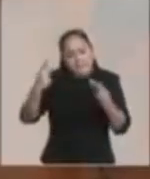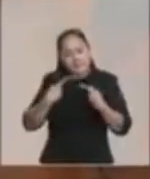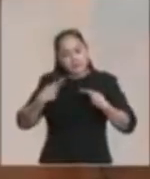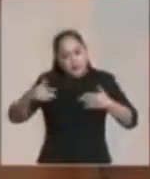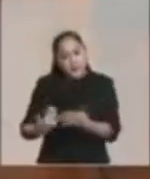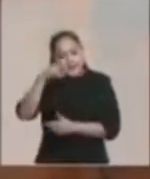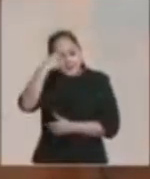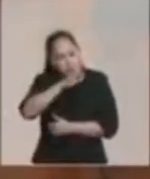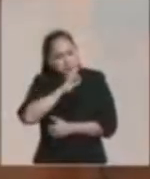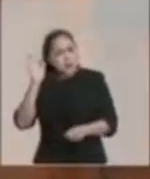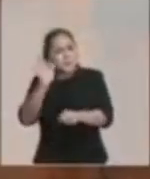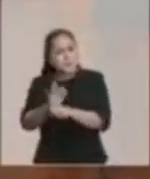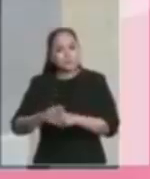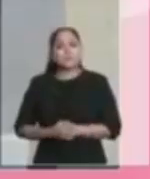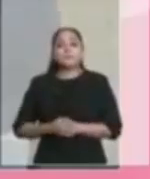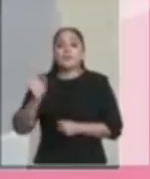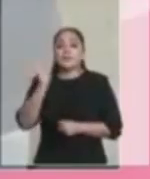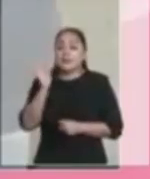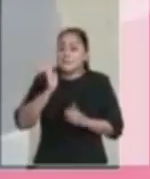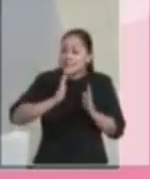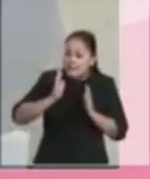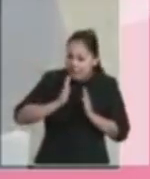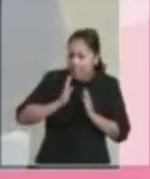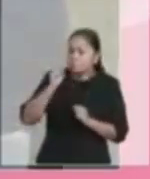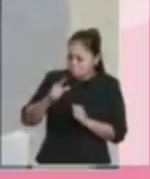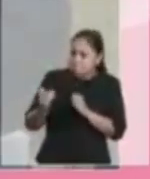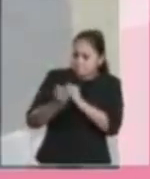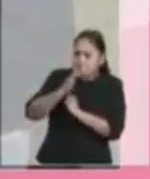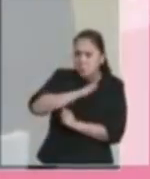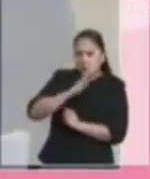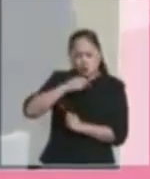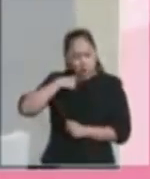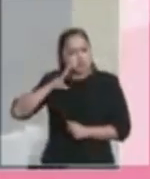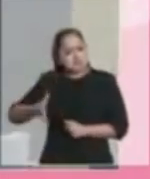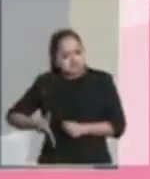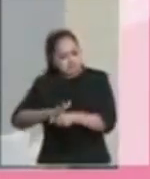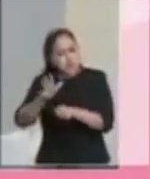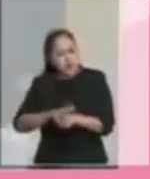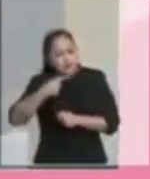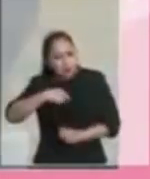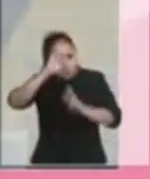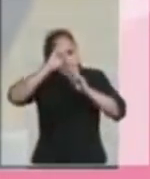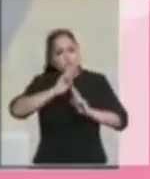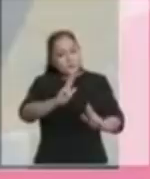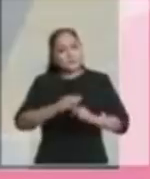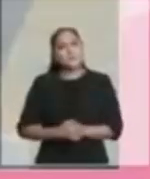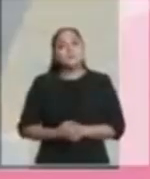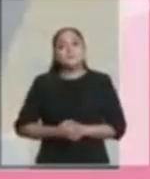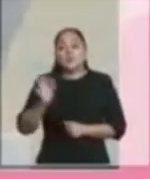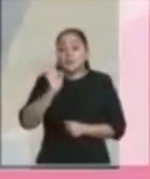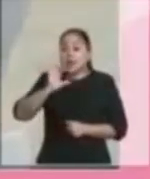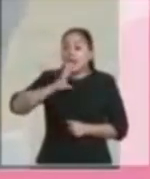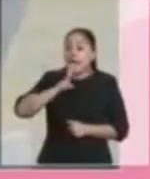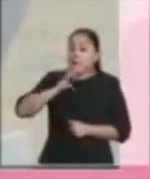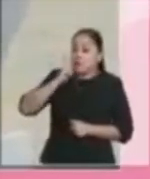Si son las Fuerzas Armadas, por supuesto, las cuales además estoy orgullosa, respeto enormemente. Y en la medida que tenga